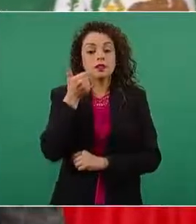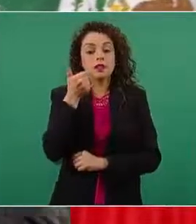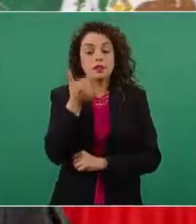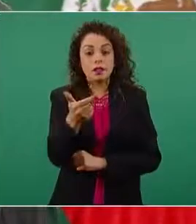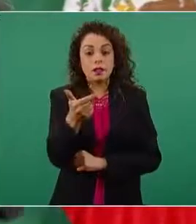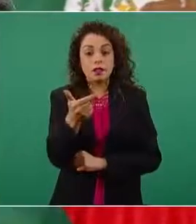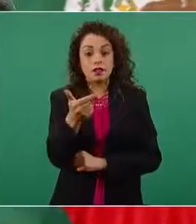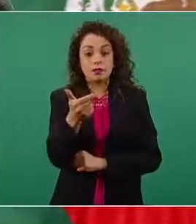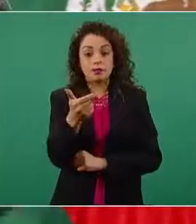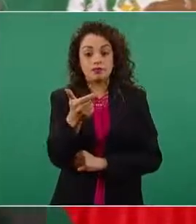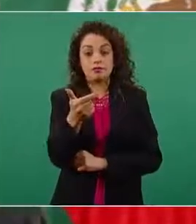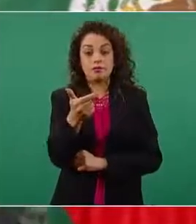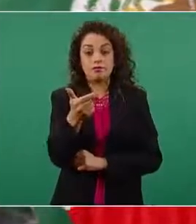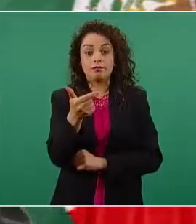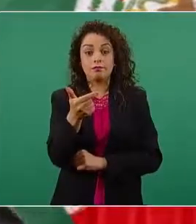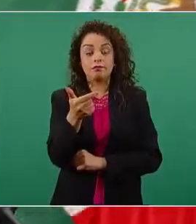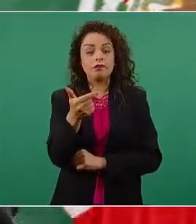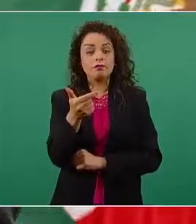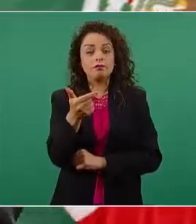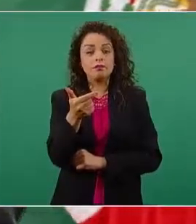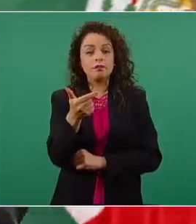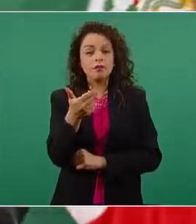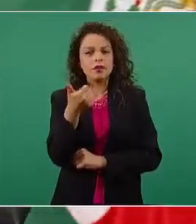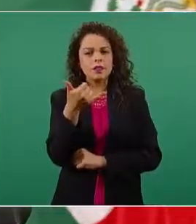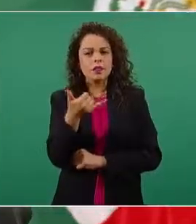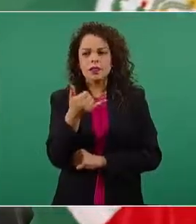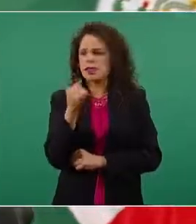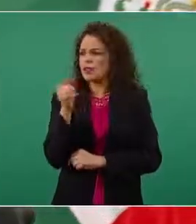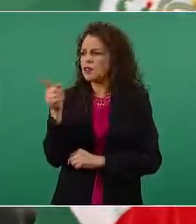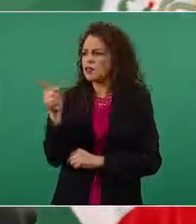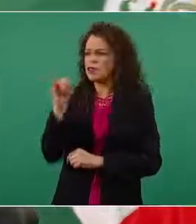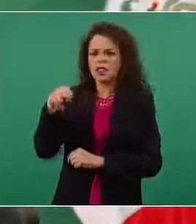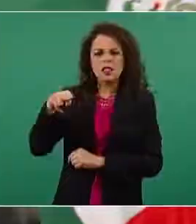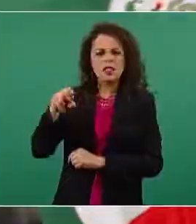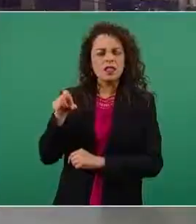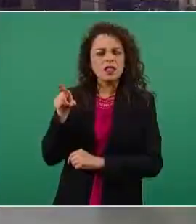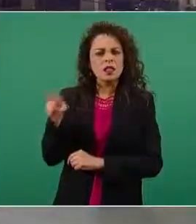¿Y cuántos son los consejeros del INE?